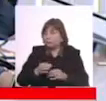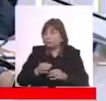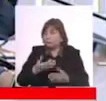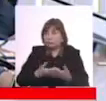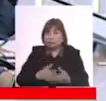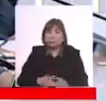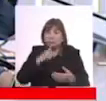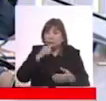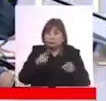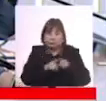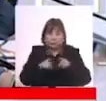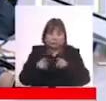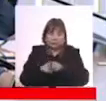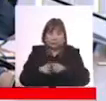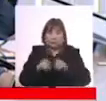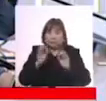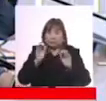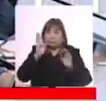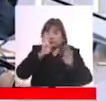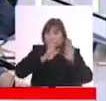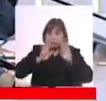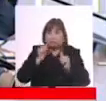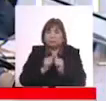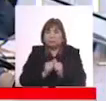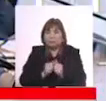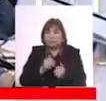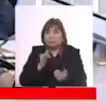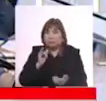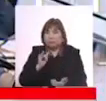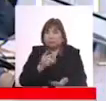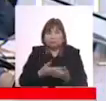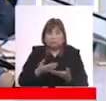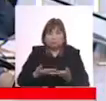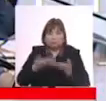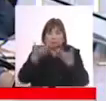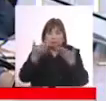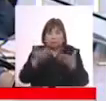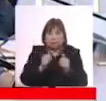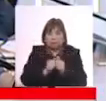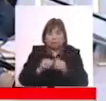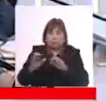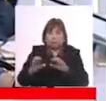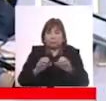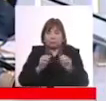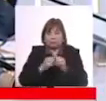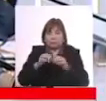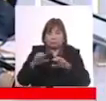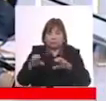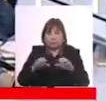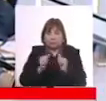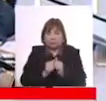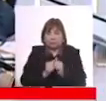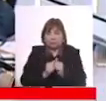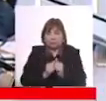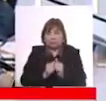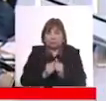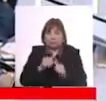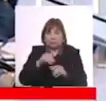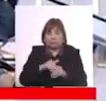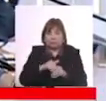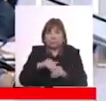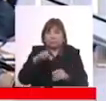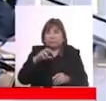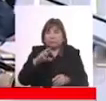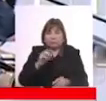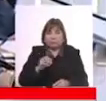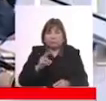sector. Asimismo, tomamos nota de la preocupación del congresista y le alcanzaremos las actividades que estamos realizando